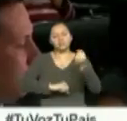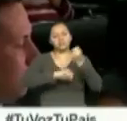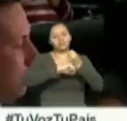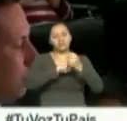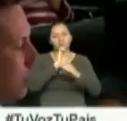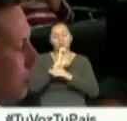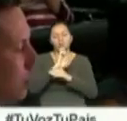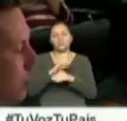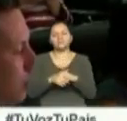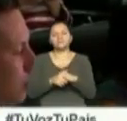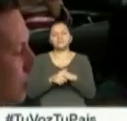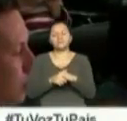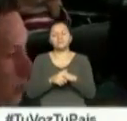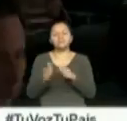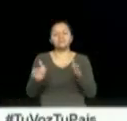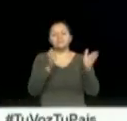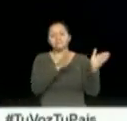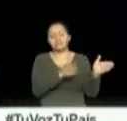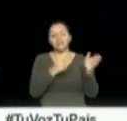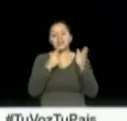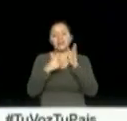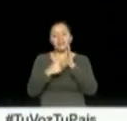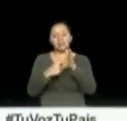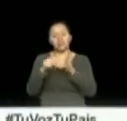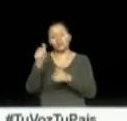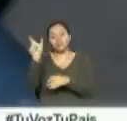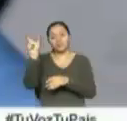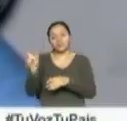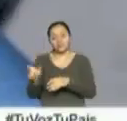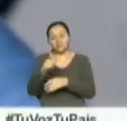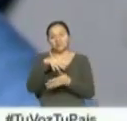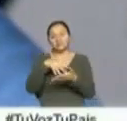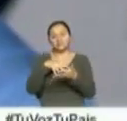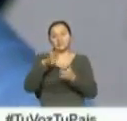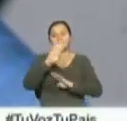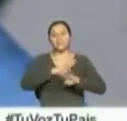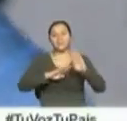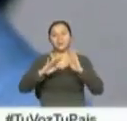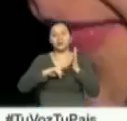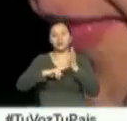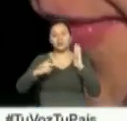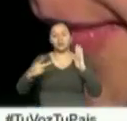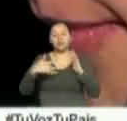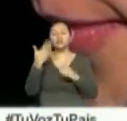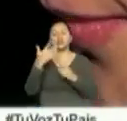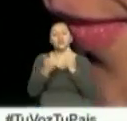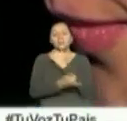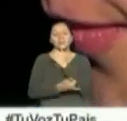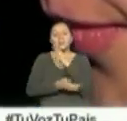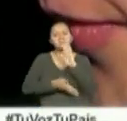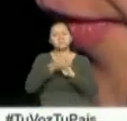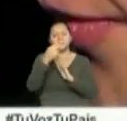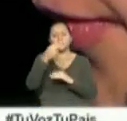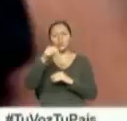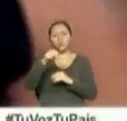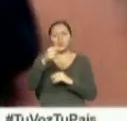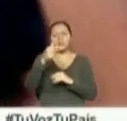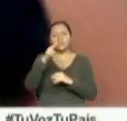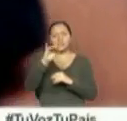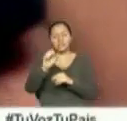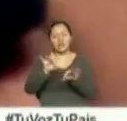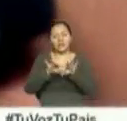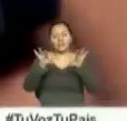Otro ejemplo es el de Natasha Baer, quien estudiará biotecnología en Hungría. Ella destaca que gracias a esta beca se